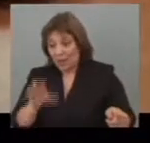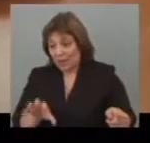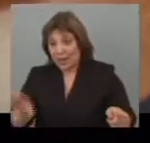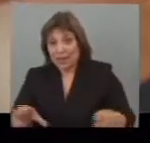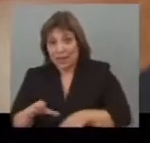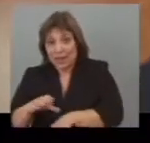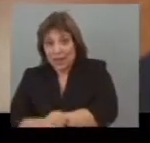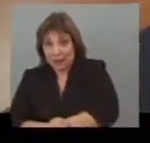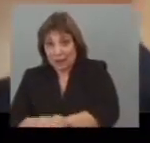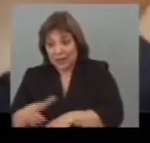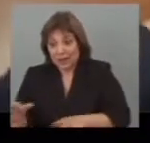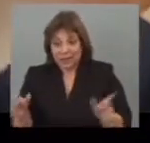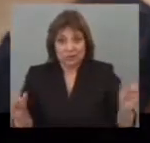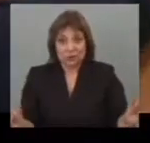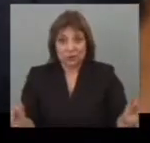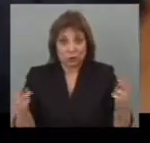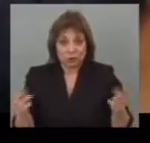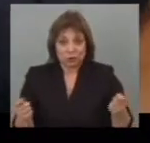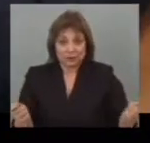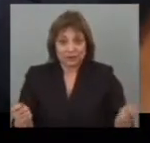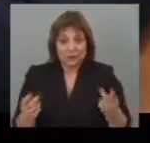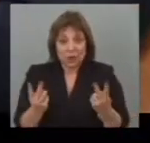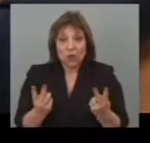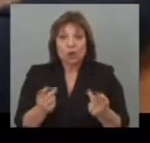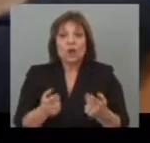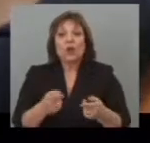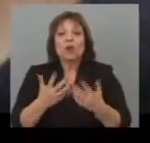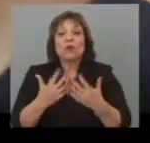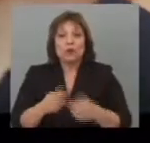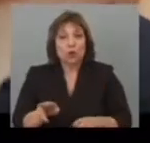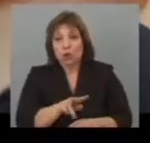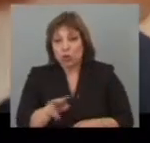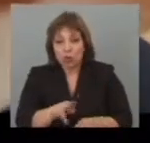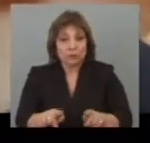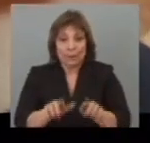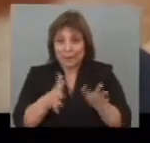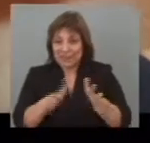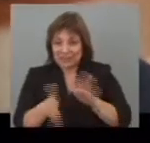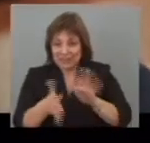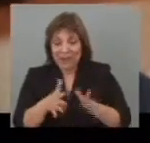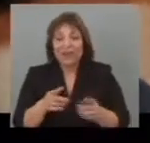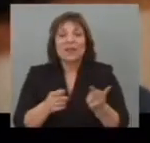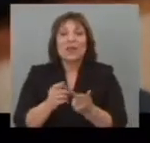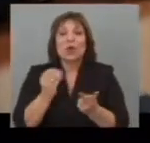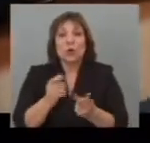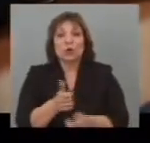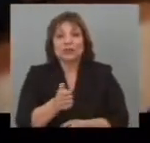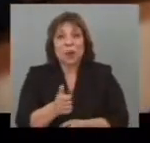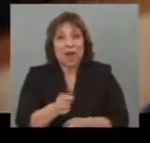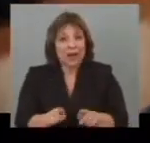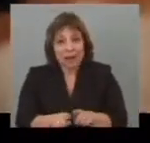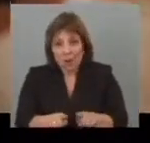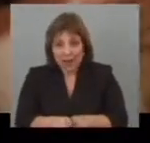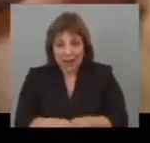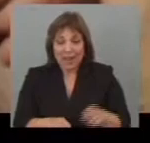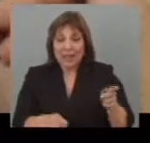portar estos dispositivos. Estos dos tienen funcionalidades similares. ¿Cuáles son? Bueno, funcionan como un celular. O sea que